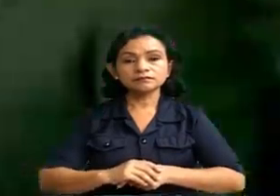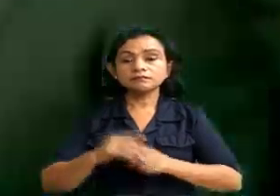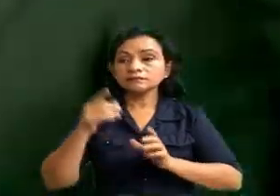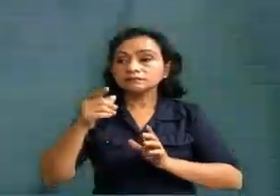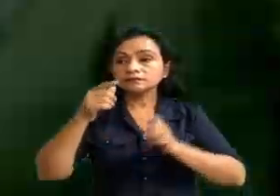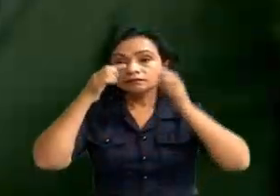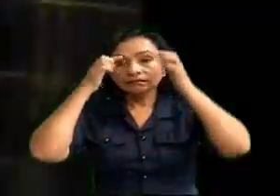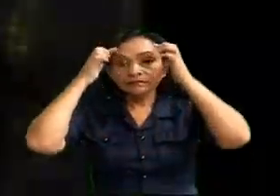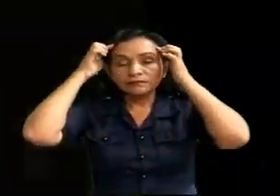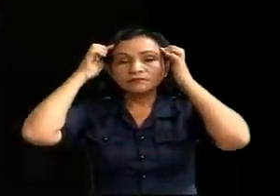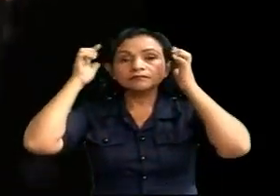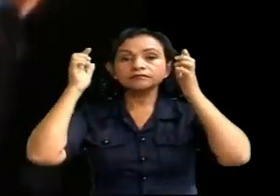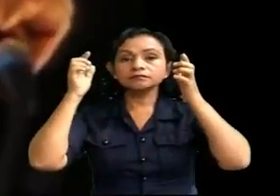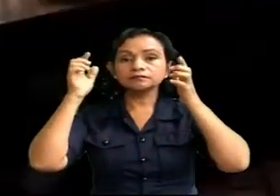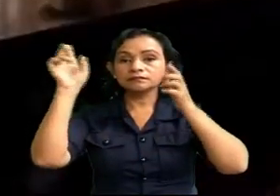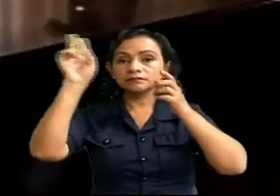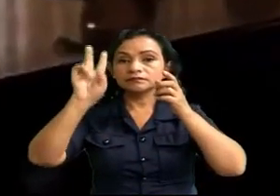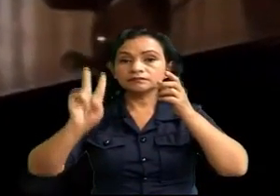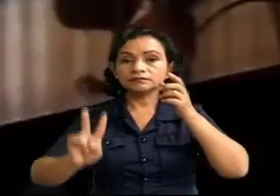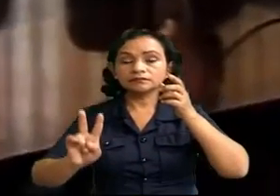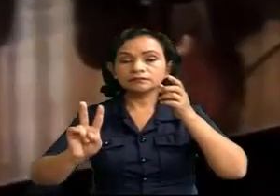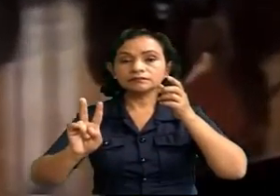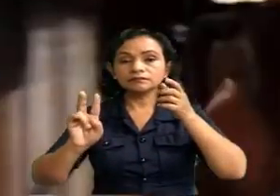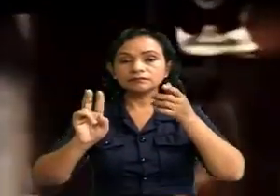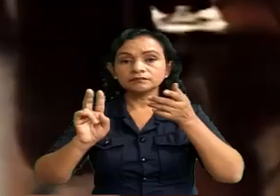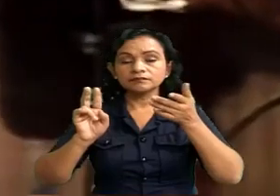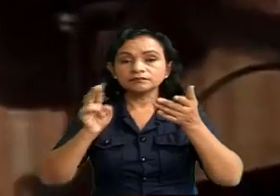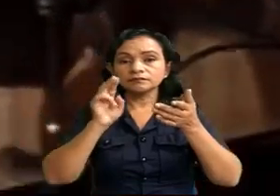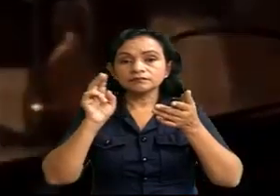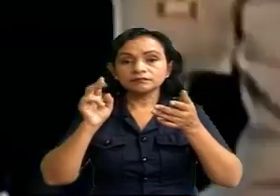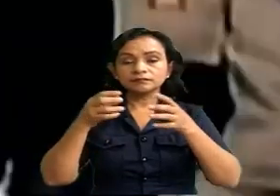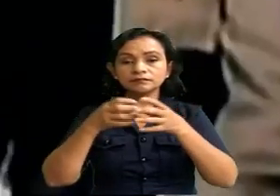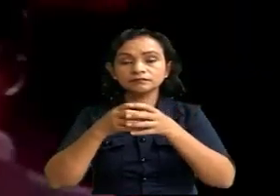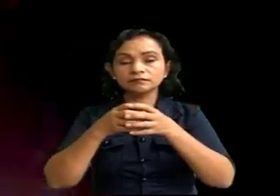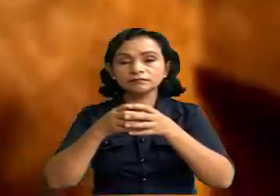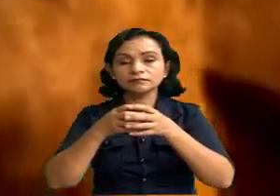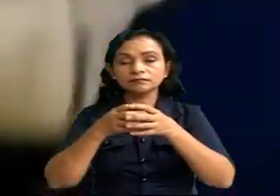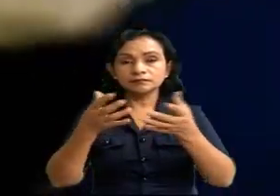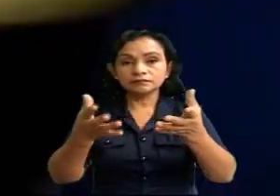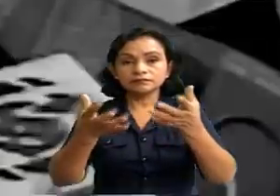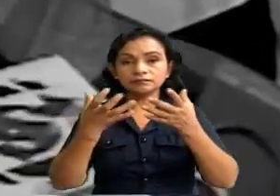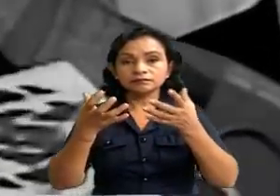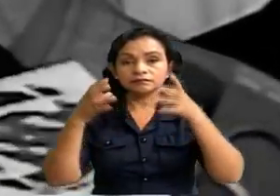llega al gobierno de Venezuela? La sociedad civil dominante trata de